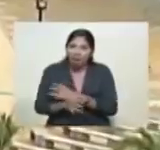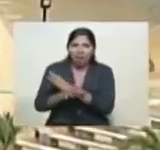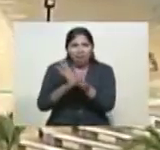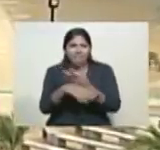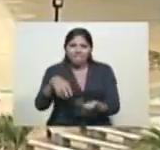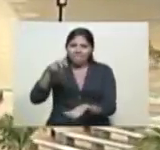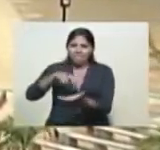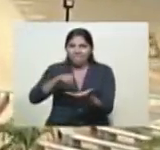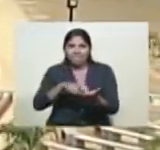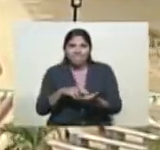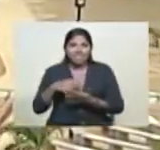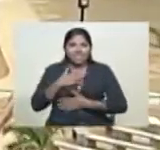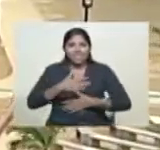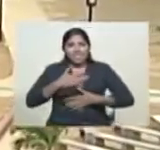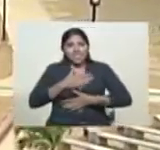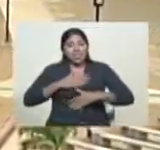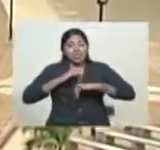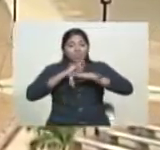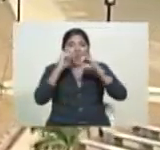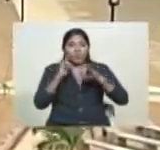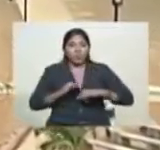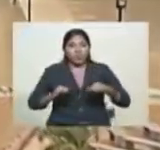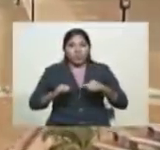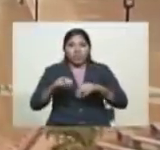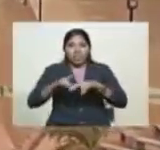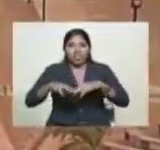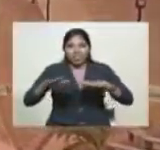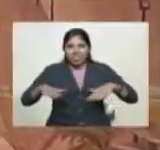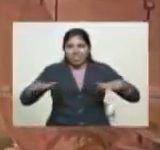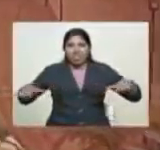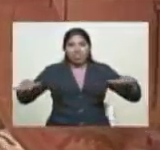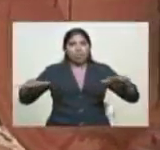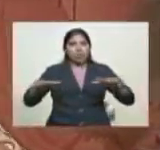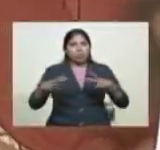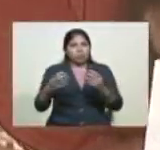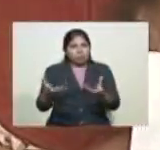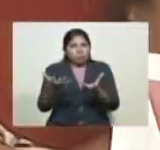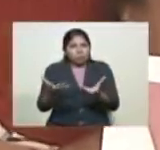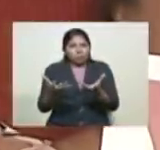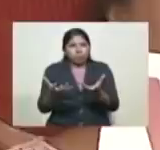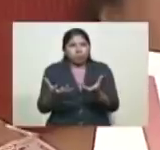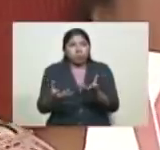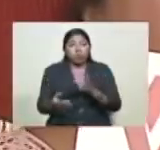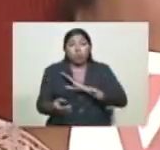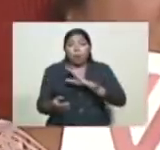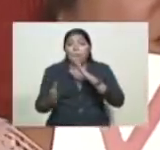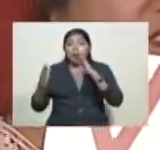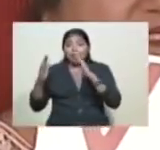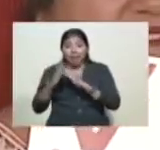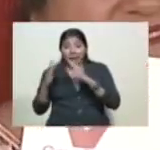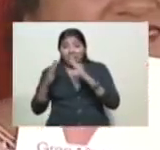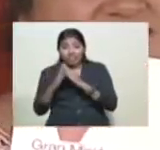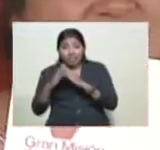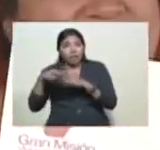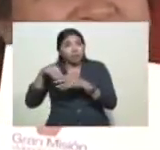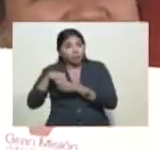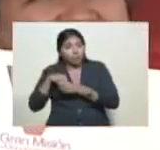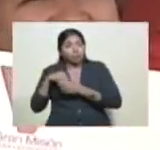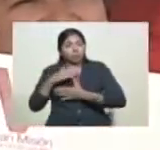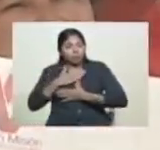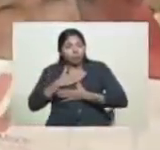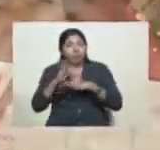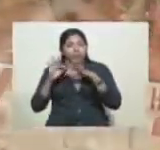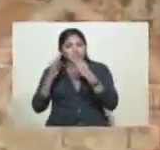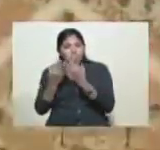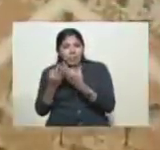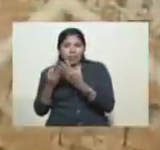ustedes la cantidad de niños con todos estos espacios. No solamente van a tener su casa, su hogar, cada